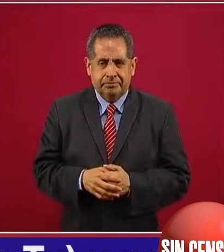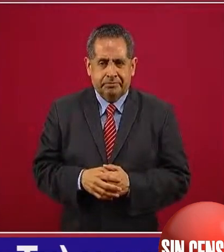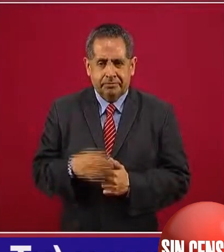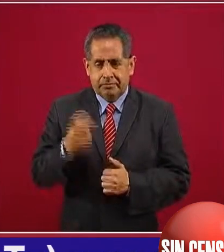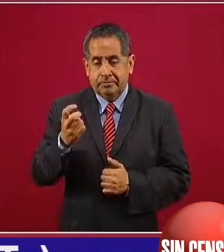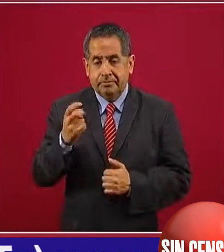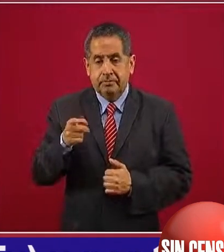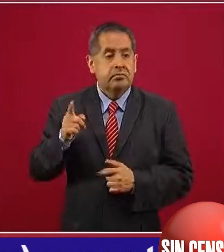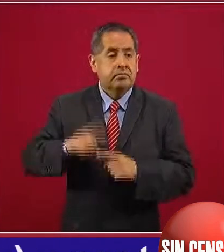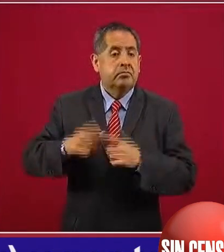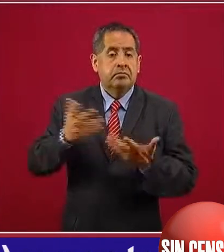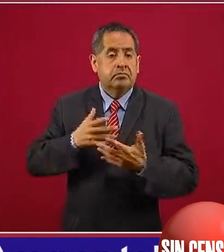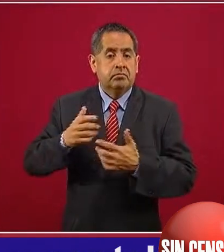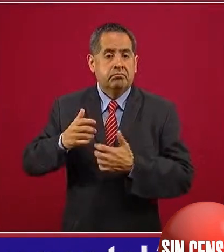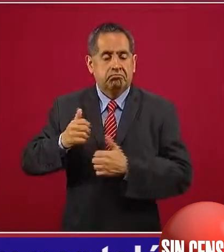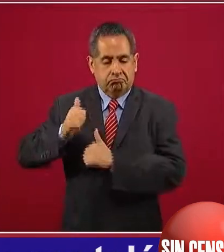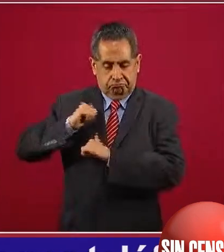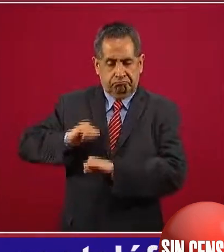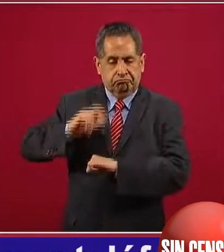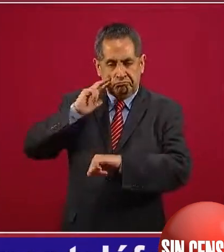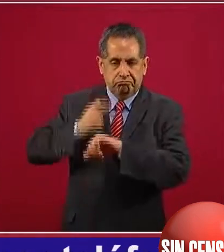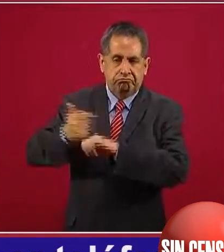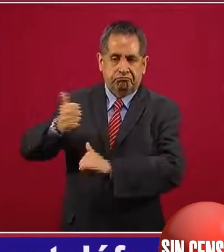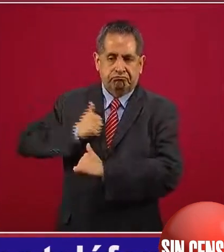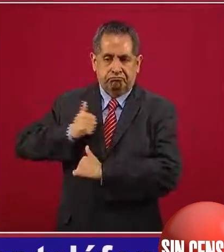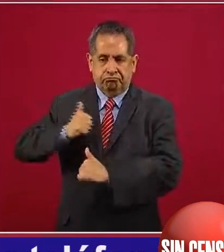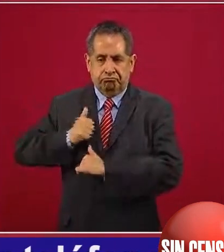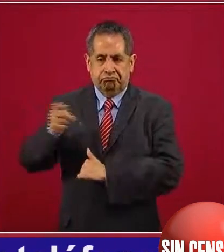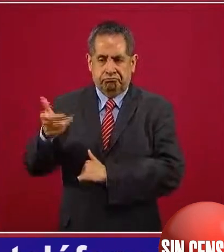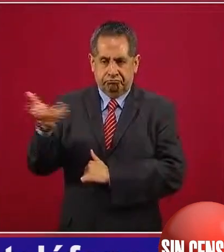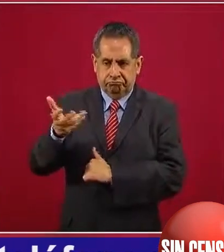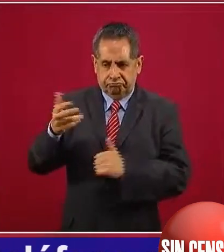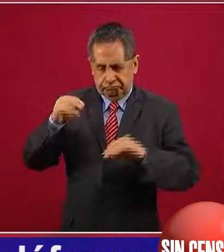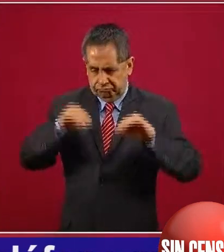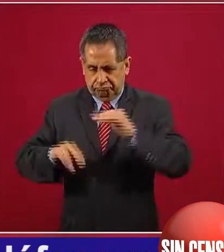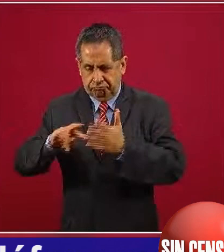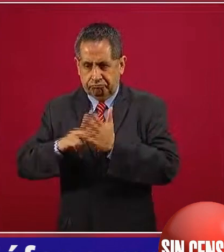porque lo está haciendo el Ejército, porque iba a costar